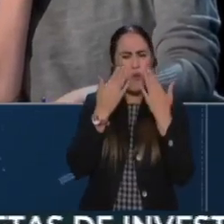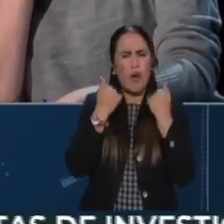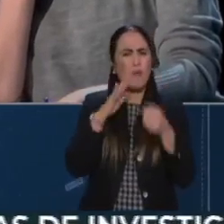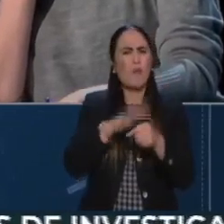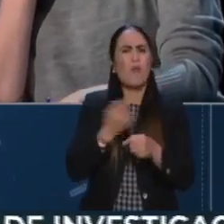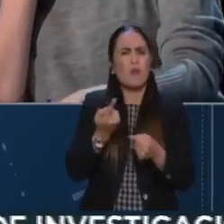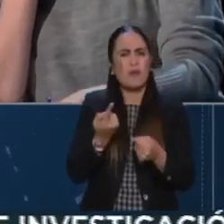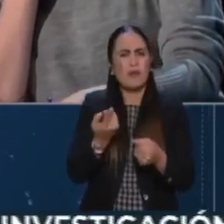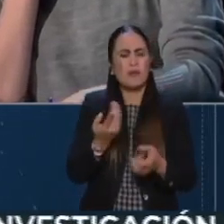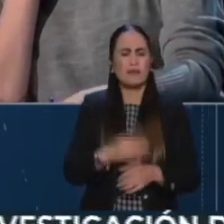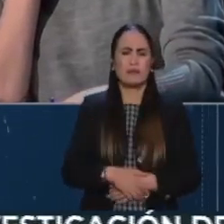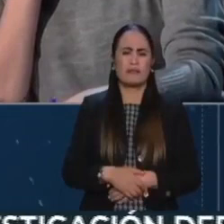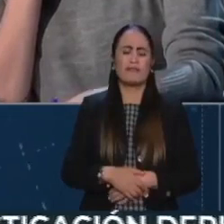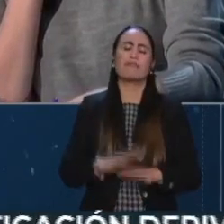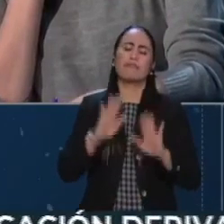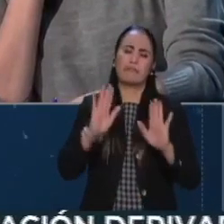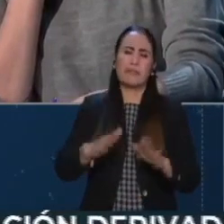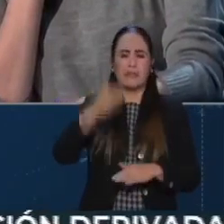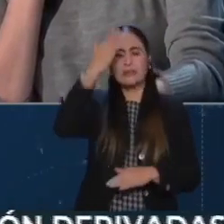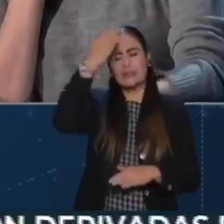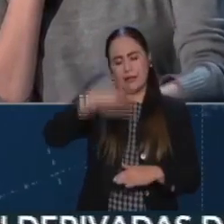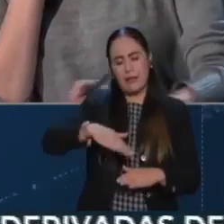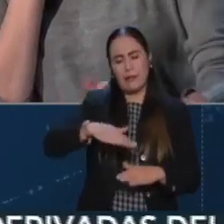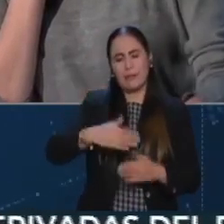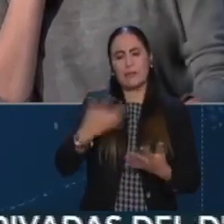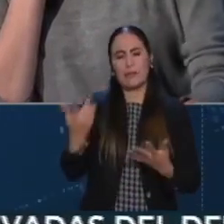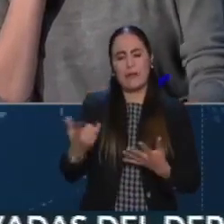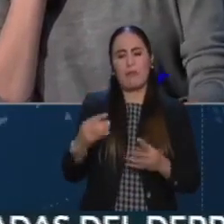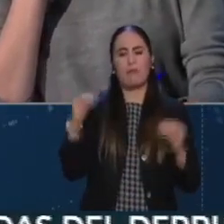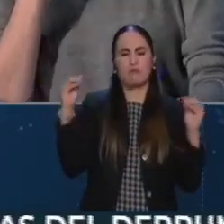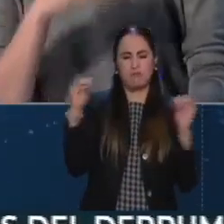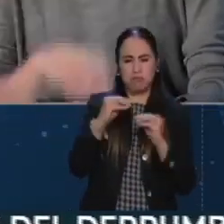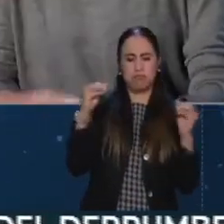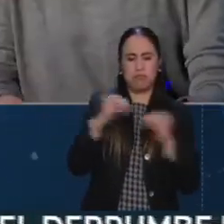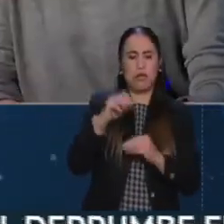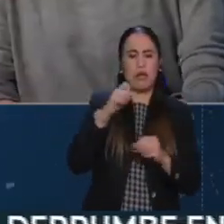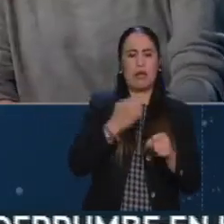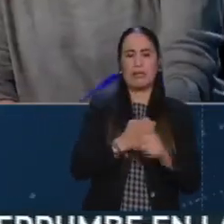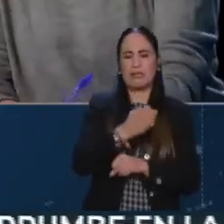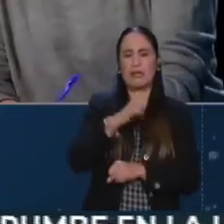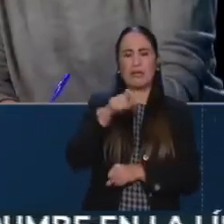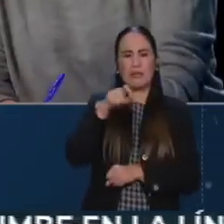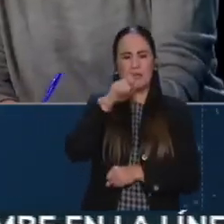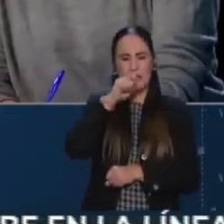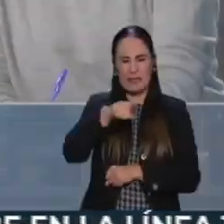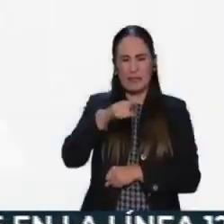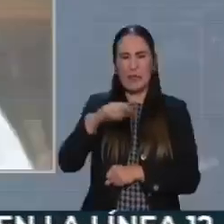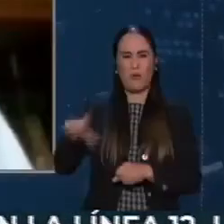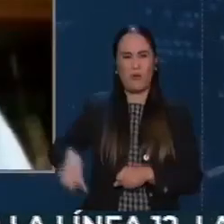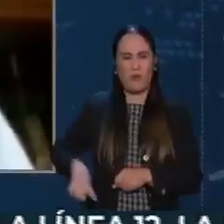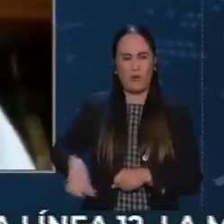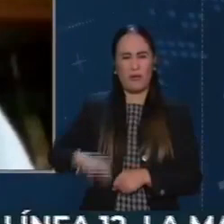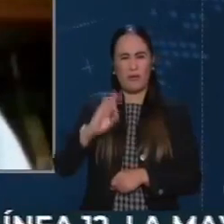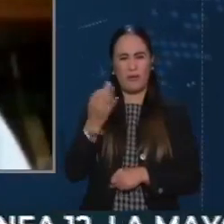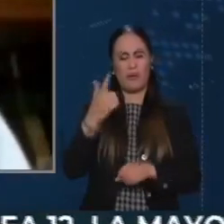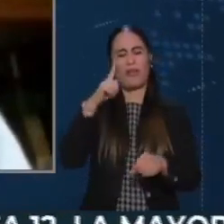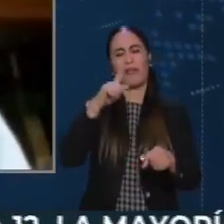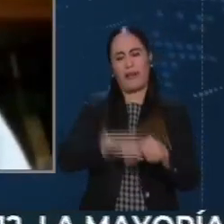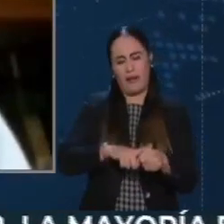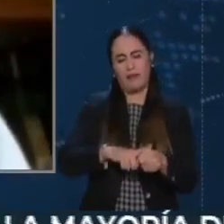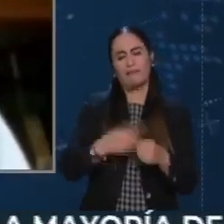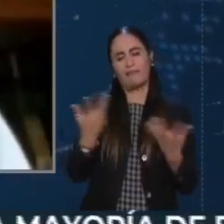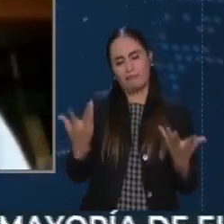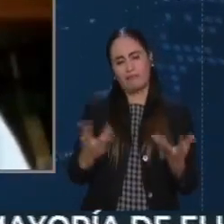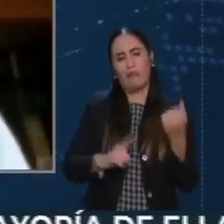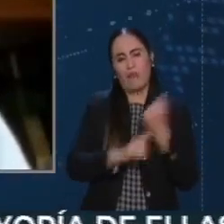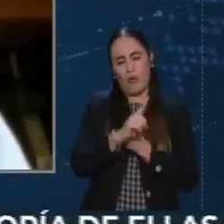lo sabe, hay un pleito permanente entre el gobierno de Jalisco y el gobierno federal por una razón que yo sintetizaría